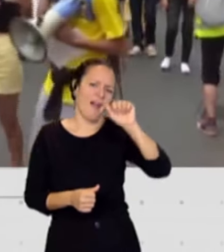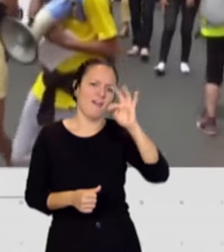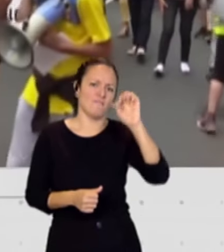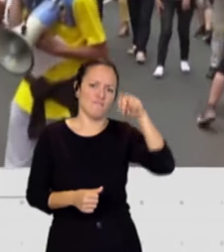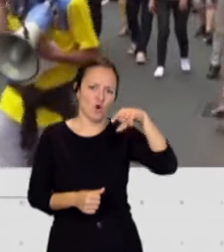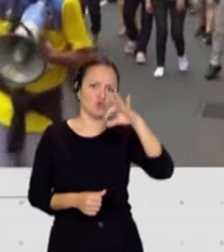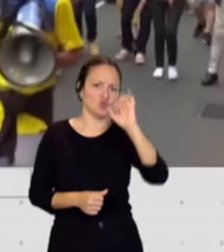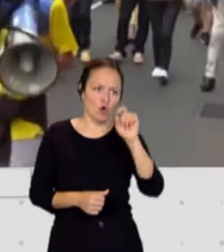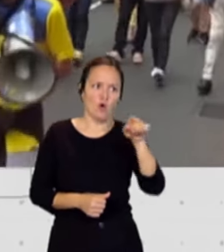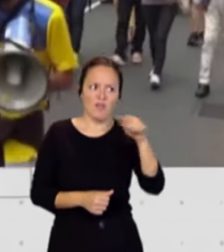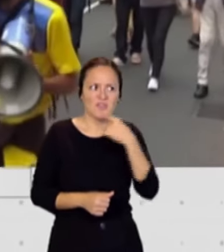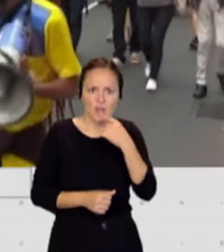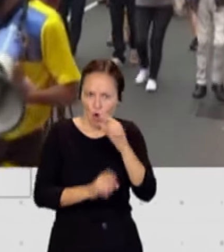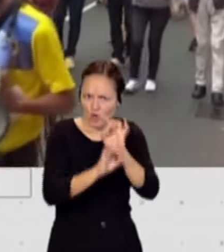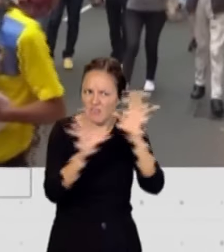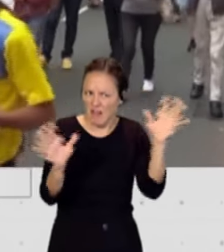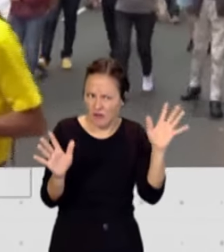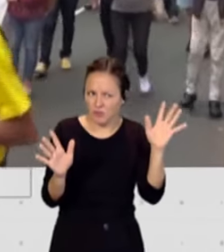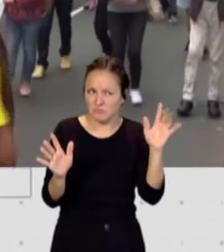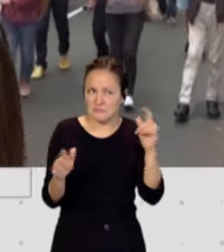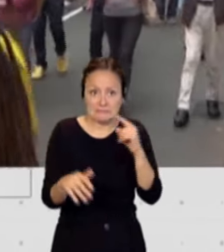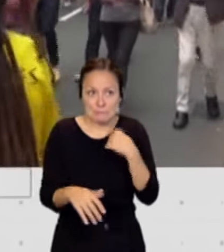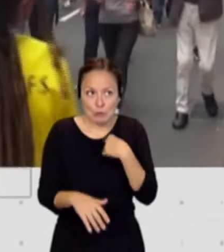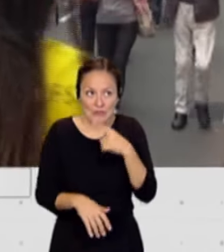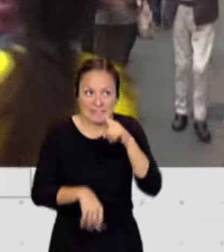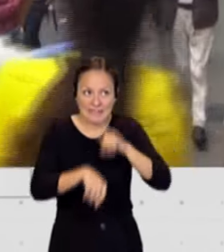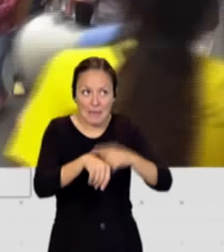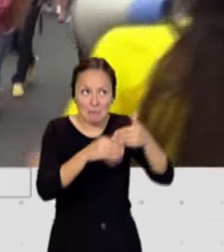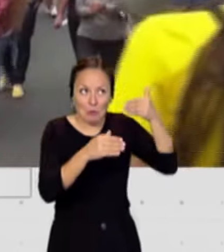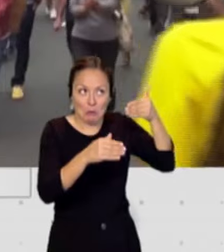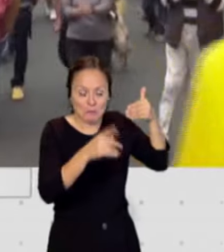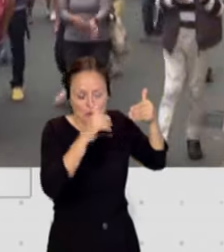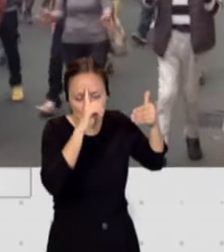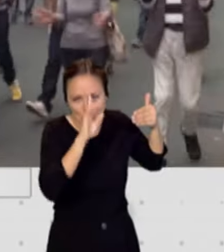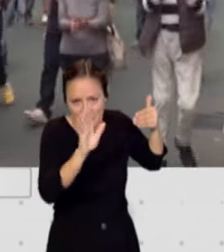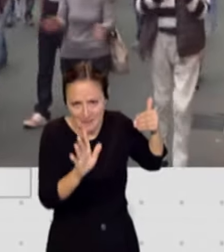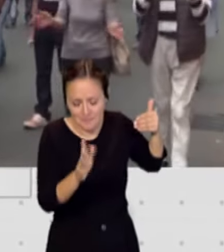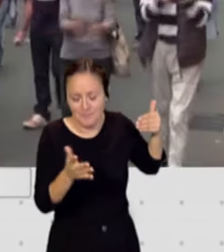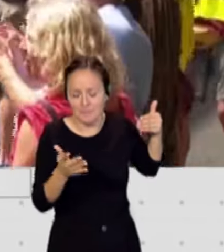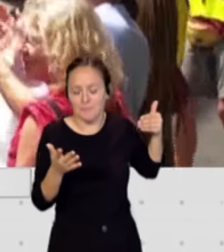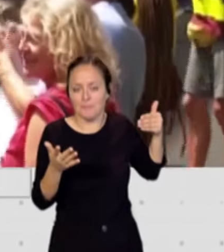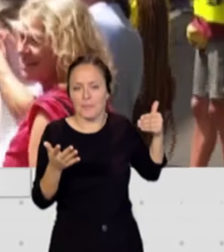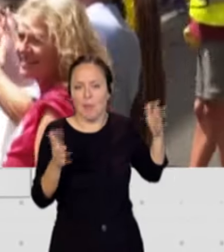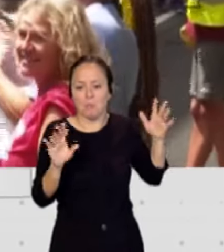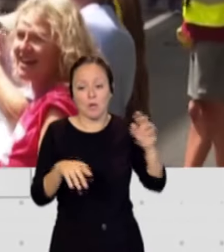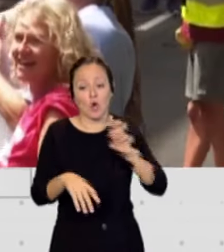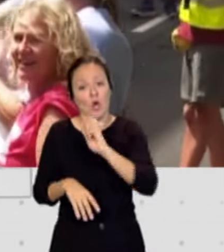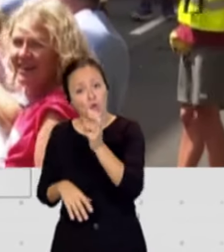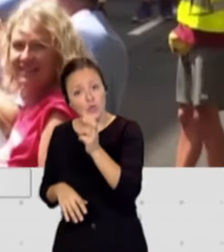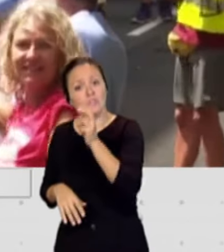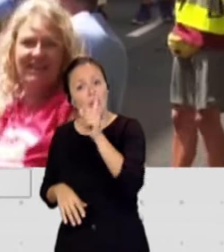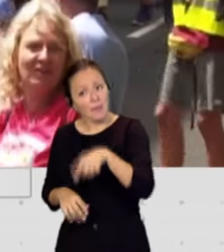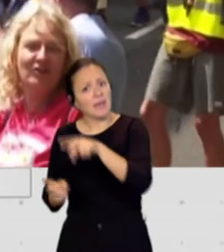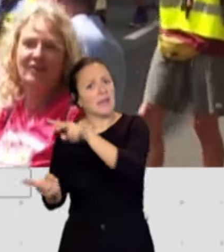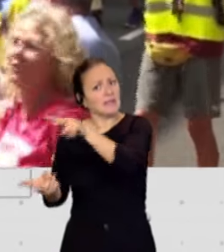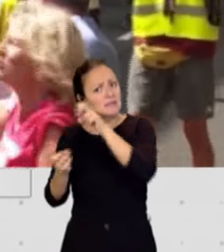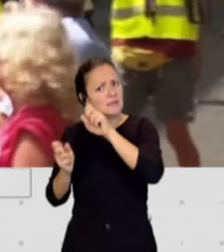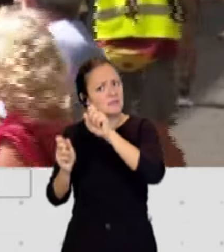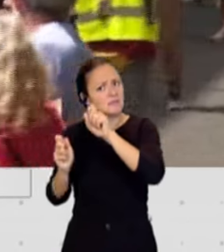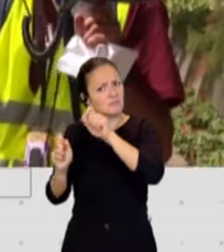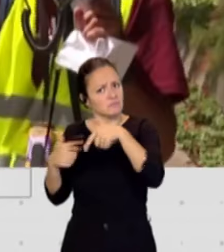sona hace casi un año no bueno el tiempo no lo sé porque soy muy mala yo para los tiempos pero y luego el otro que es una ecotasa por